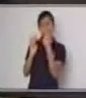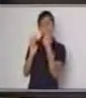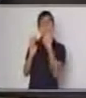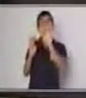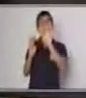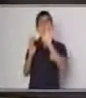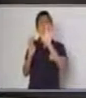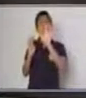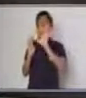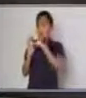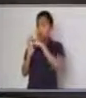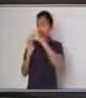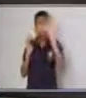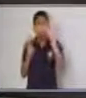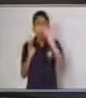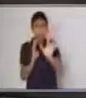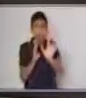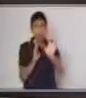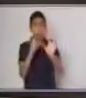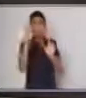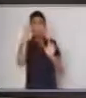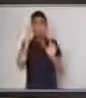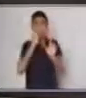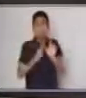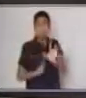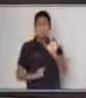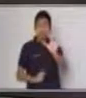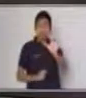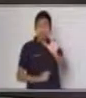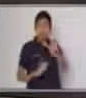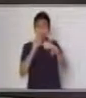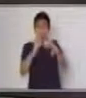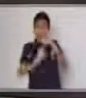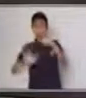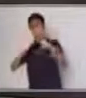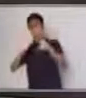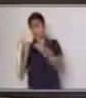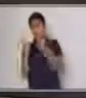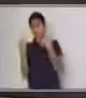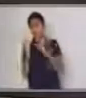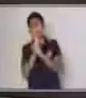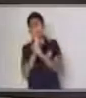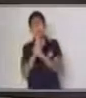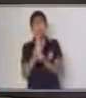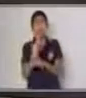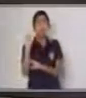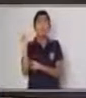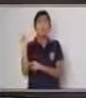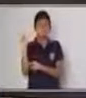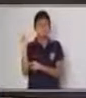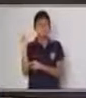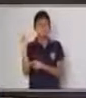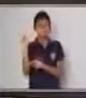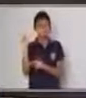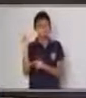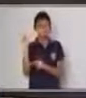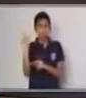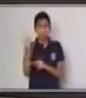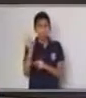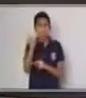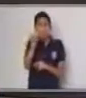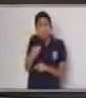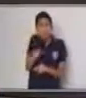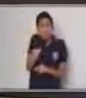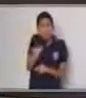Muy bien. Y divido 5 entre 5, ya sabemos que es 1. Y